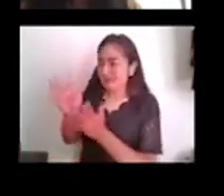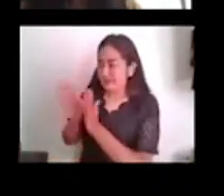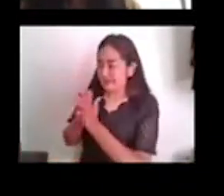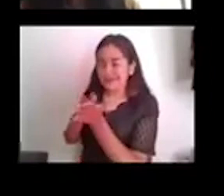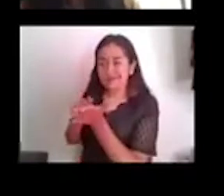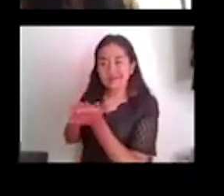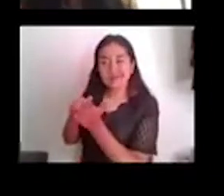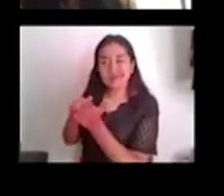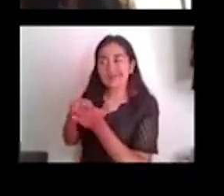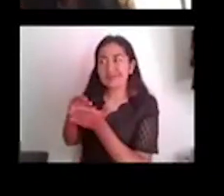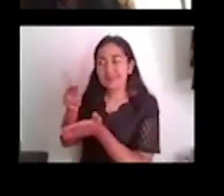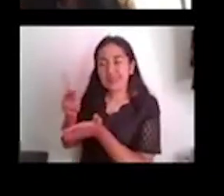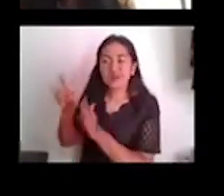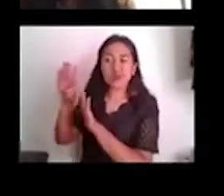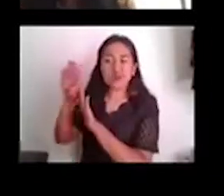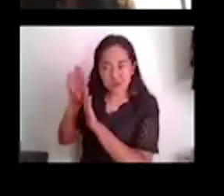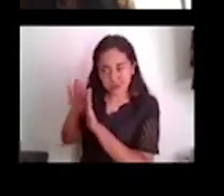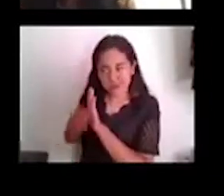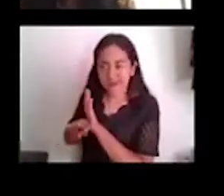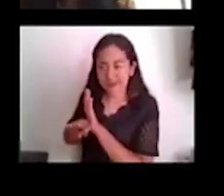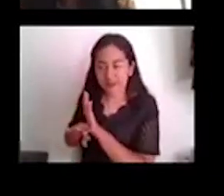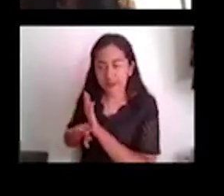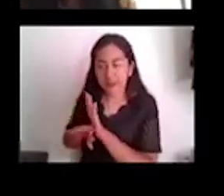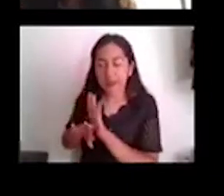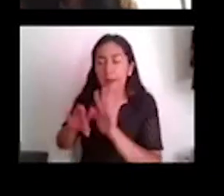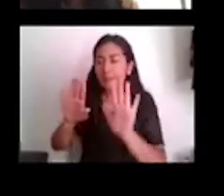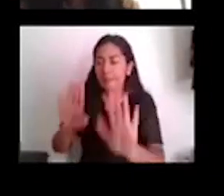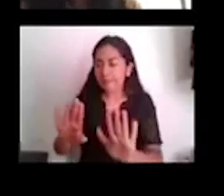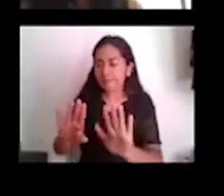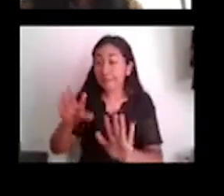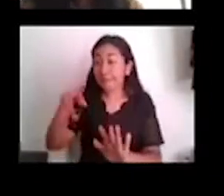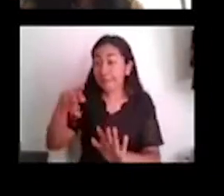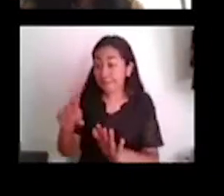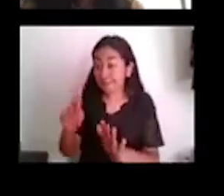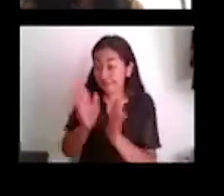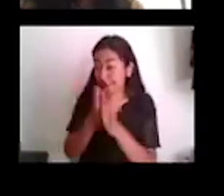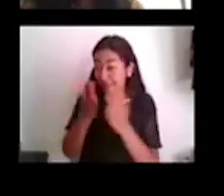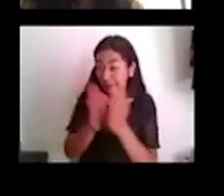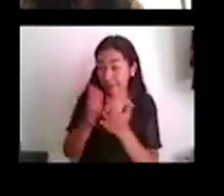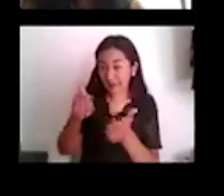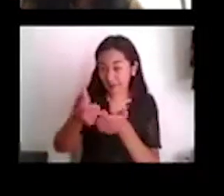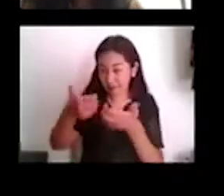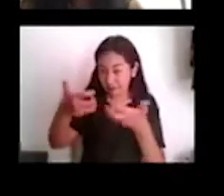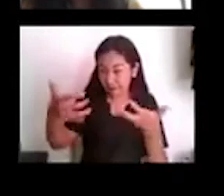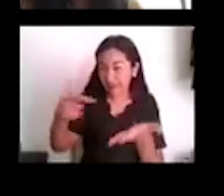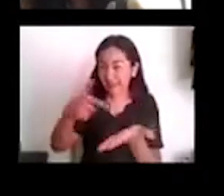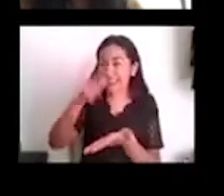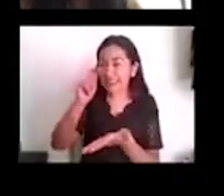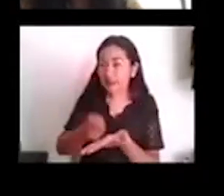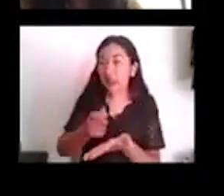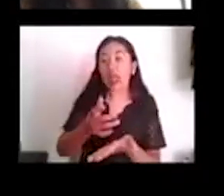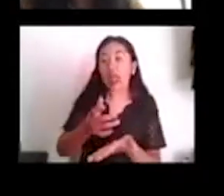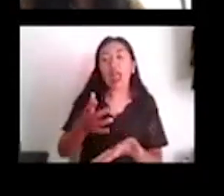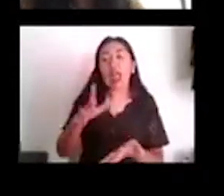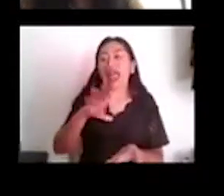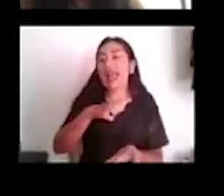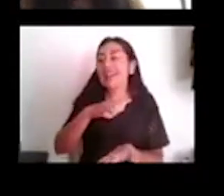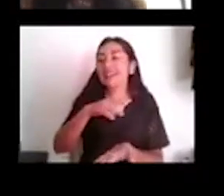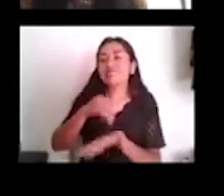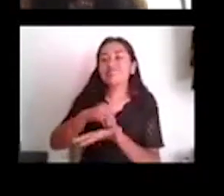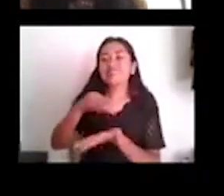fuentes generalmente hablan del poder tenochca, no así del poder tlatelolca. Además, la guerra había